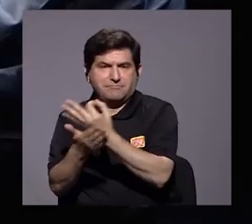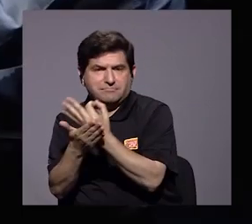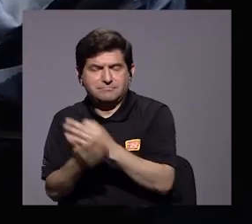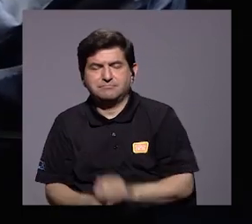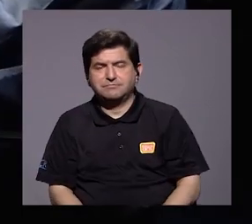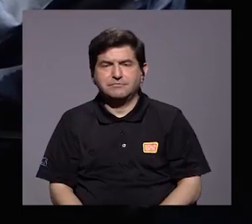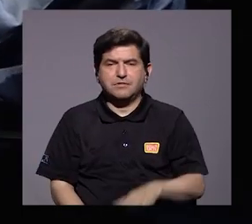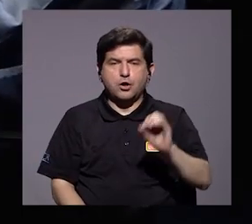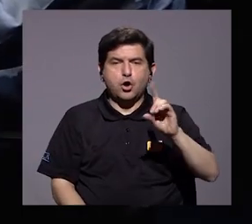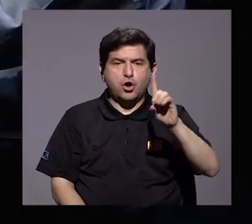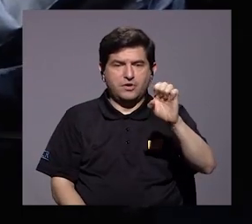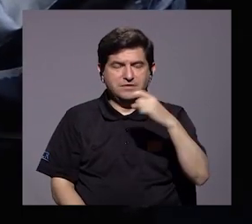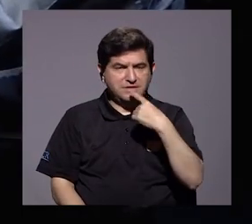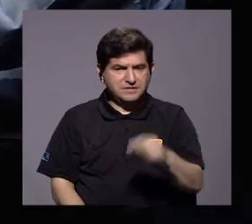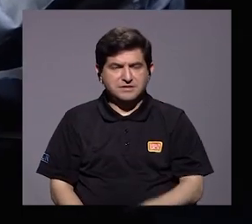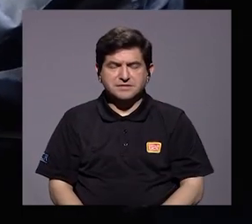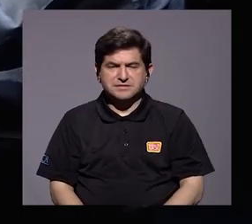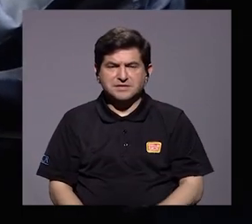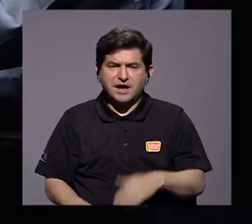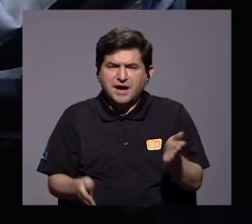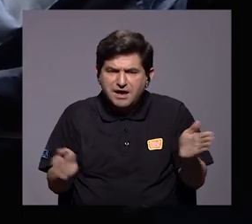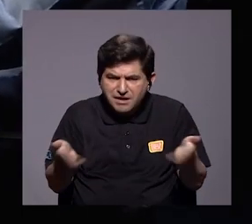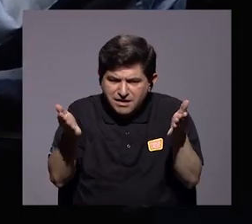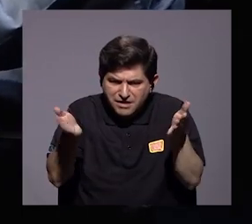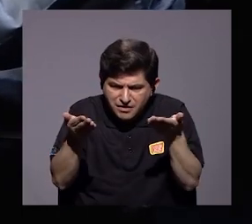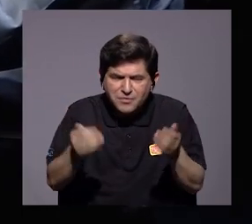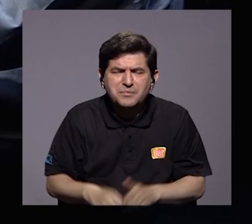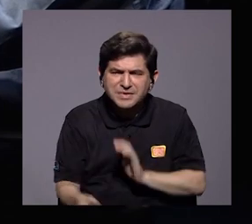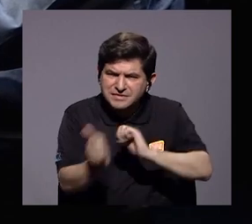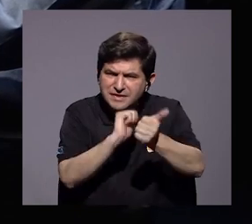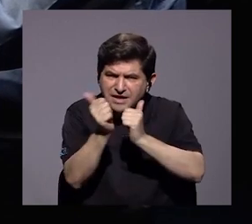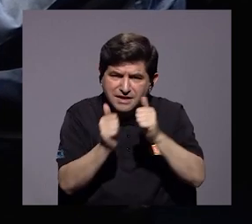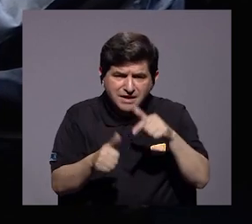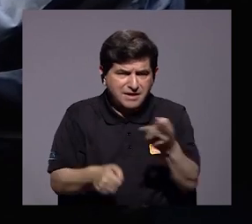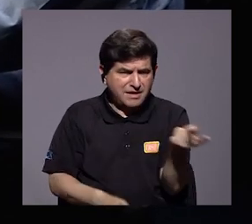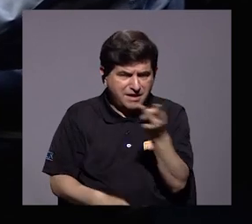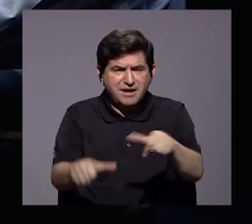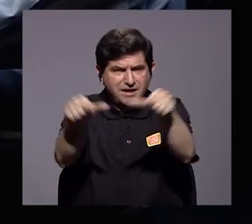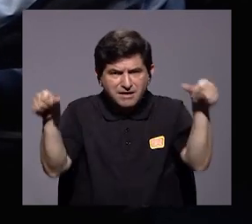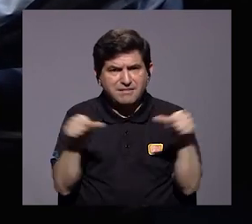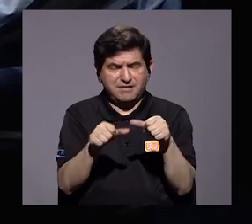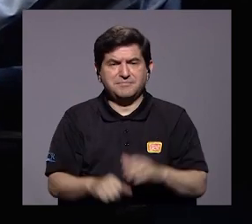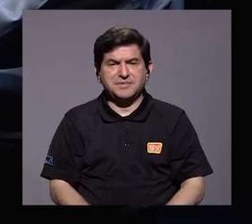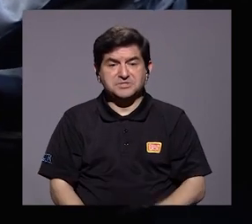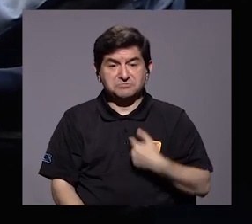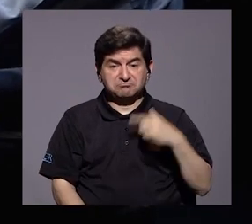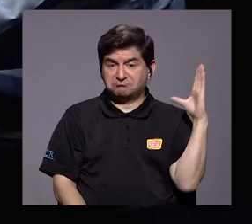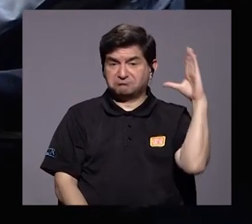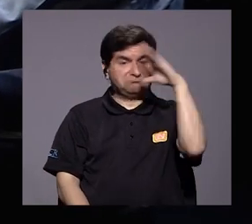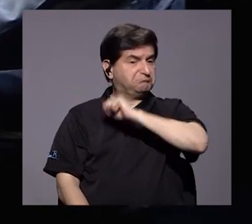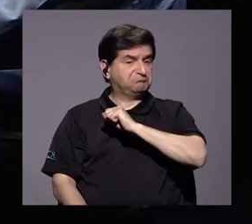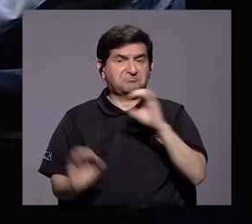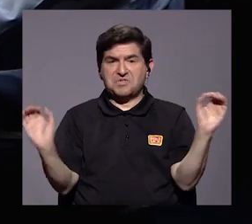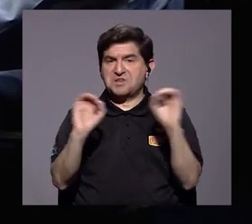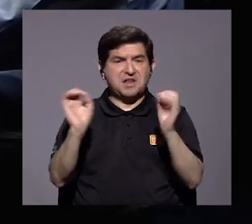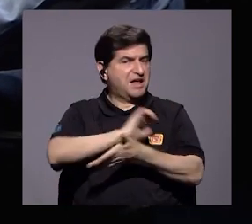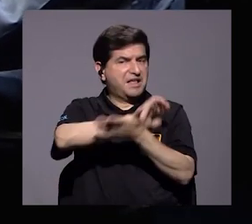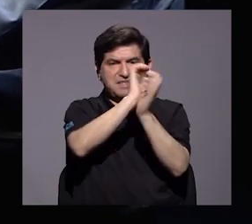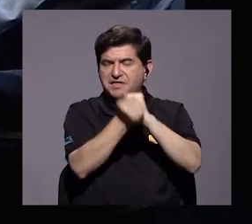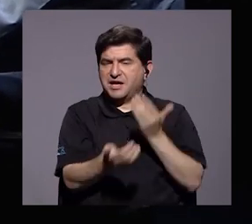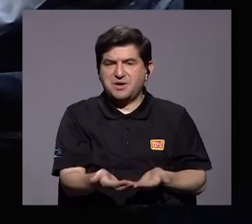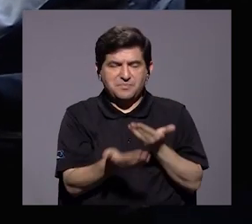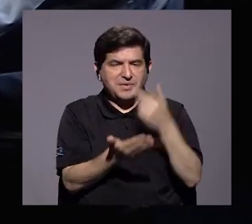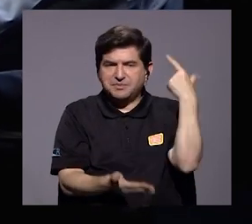de bien y dice tienen que tomar medidas para incrementar la competencia en esos sectores y ahí 91 ninguna reforma